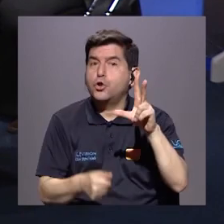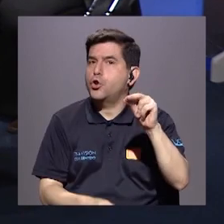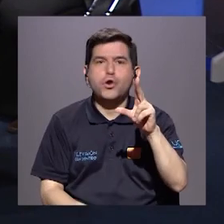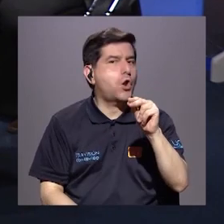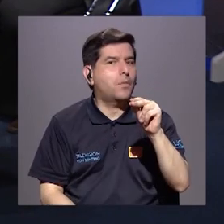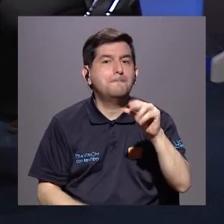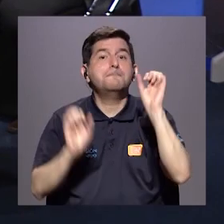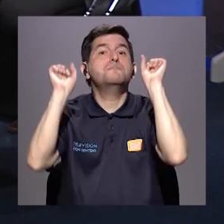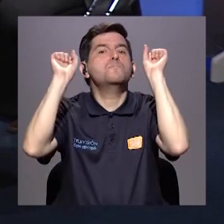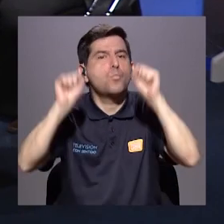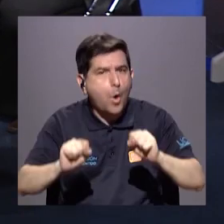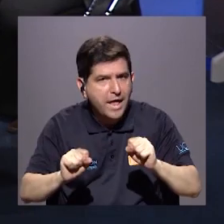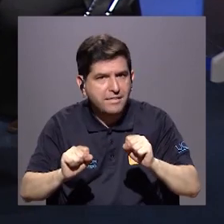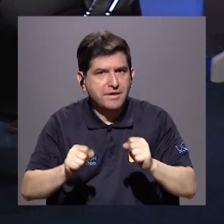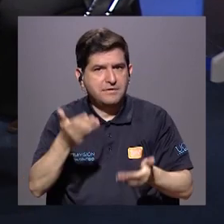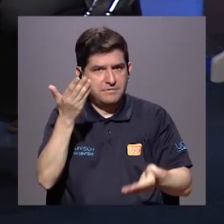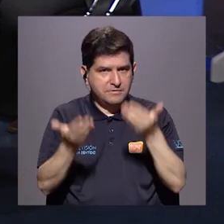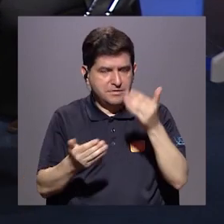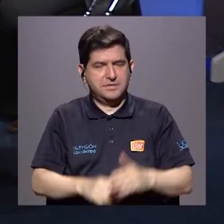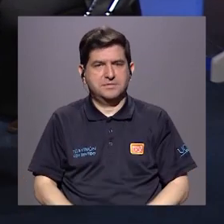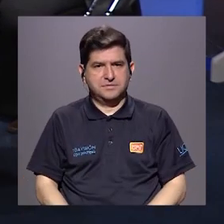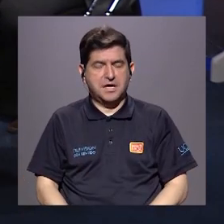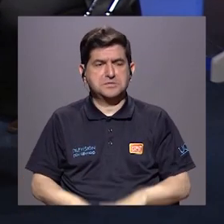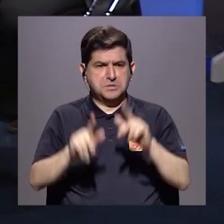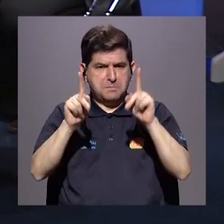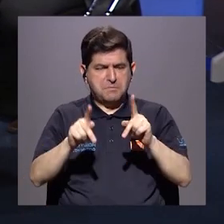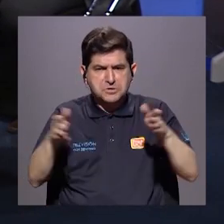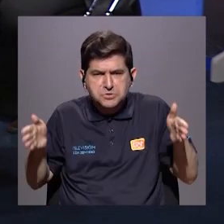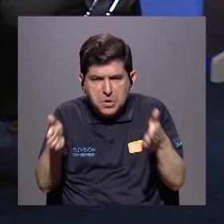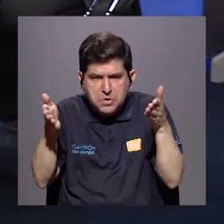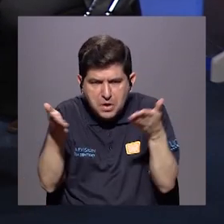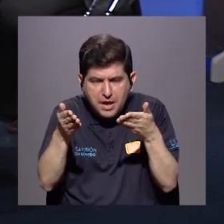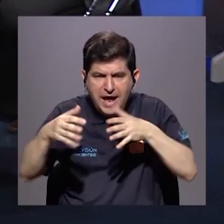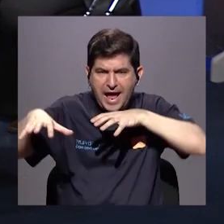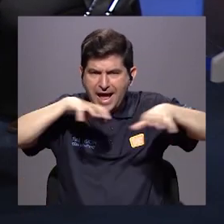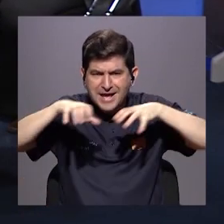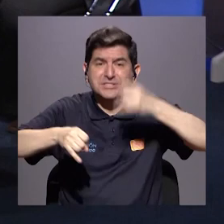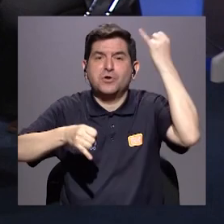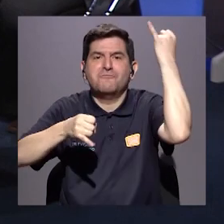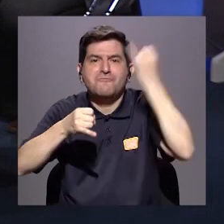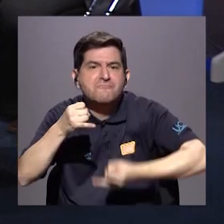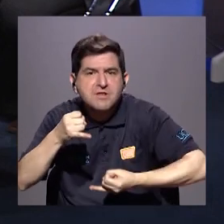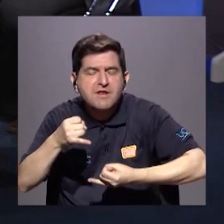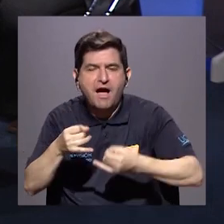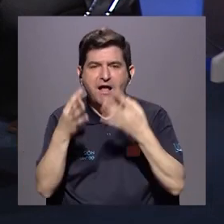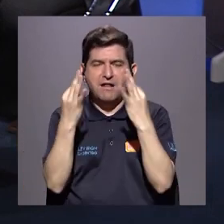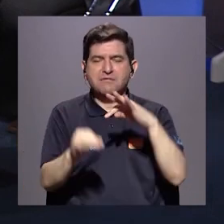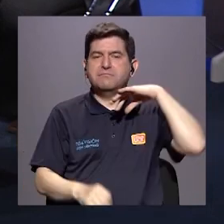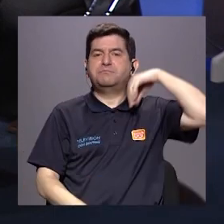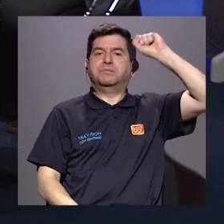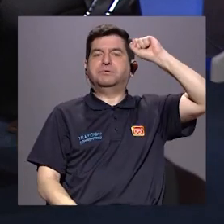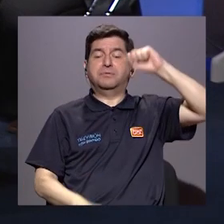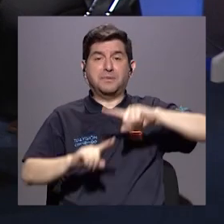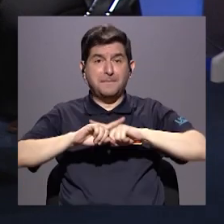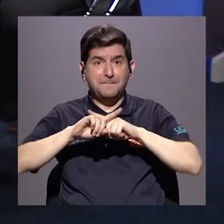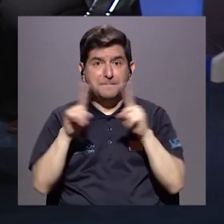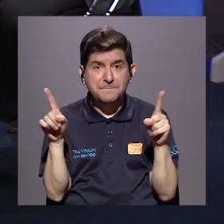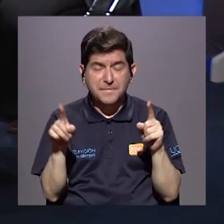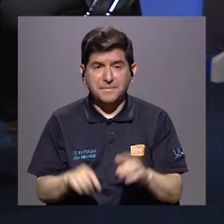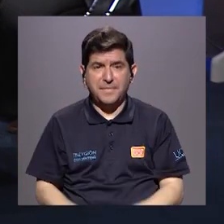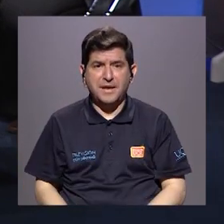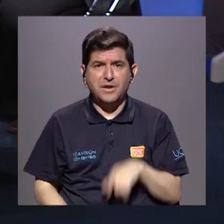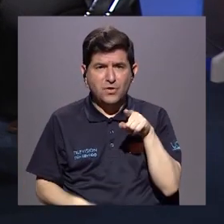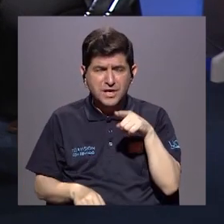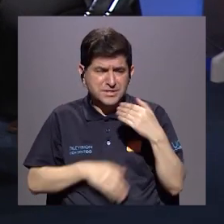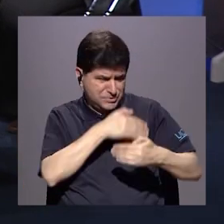se puede ser puede haber un impulso que llevar a la persona a tomar el acto último de intentar suicidarse pero en realidad es algo que se viene